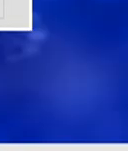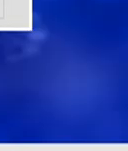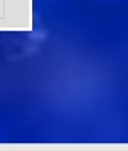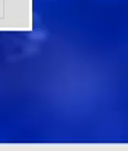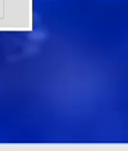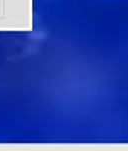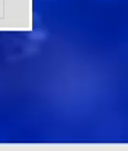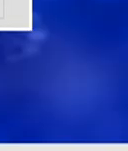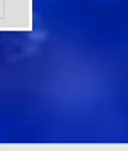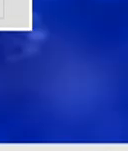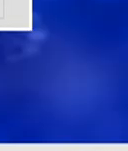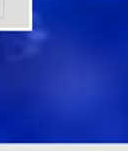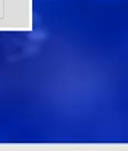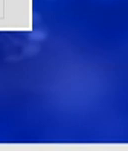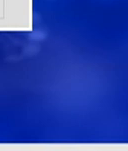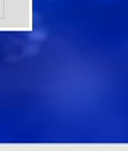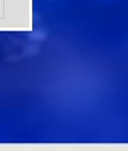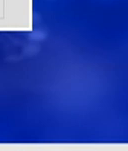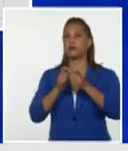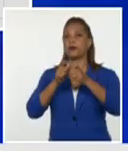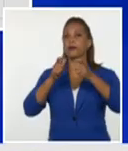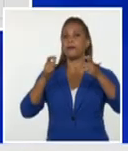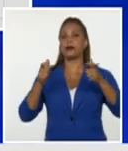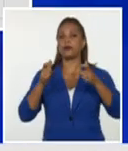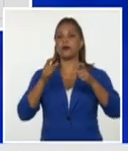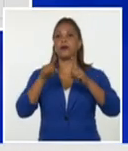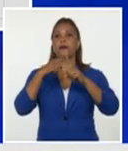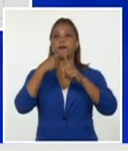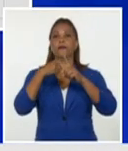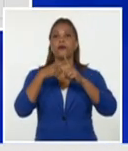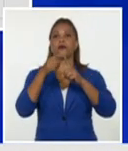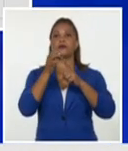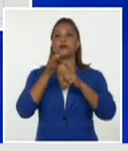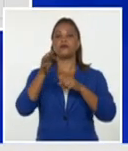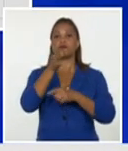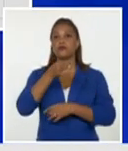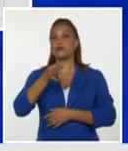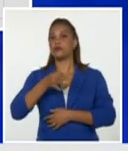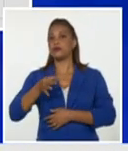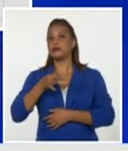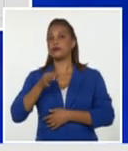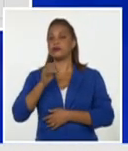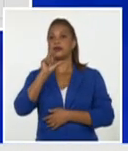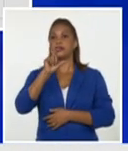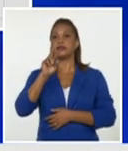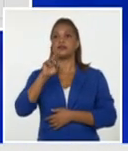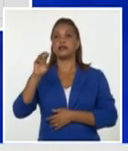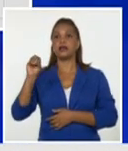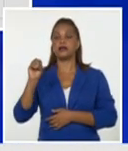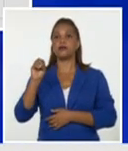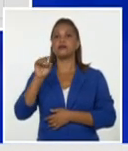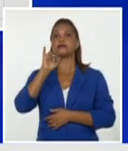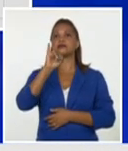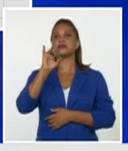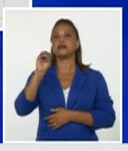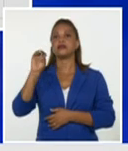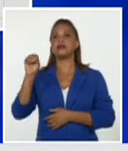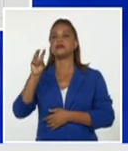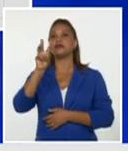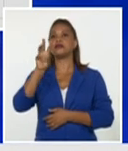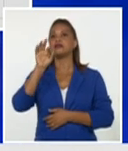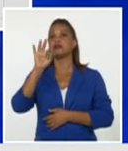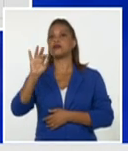La tasa de incidencia mayor por municipio, pues Cerro con